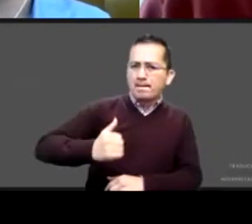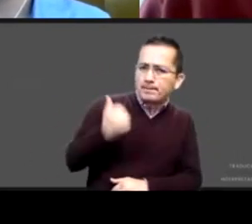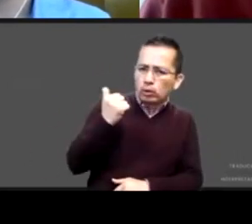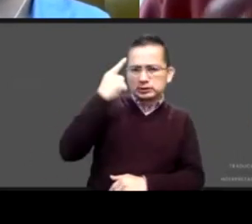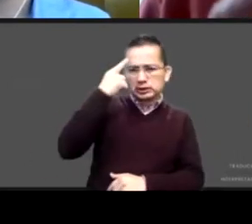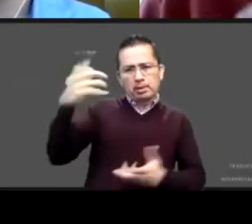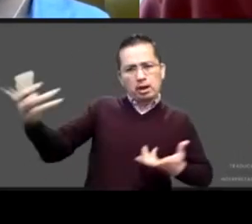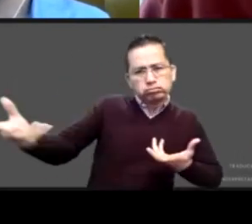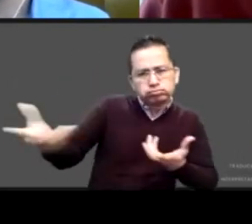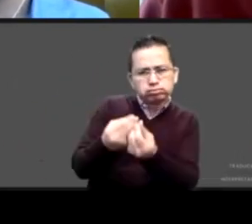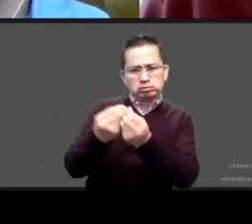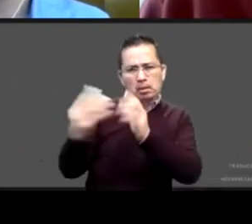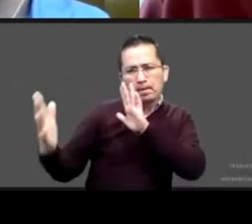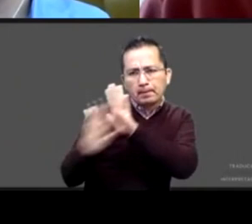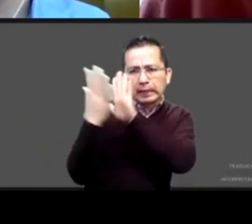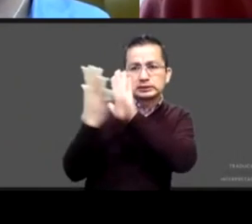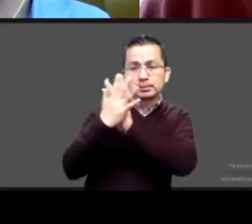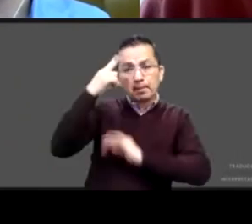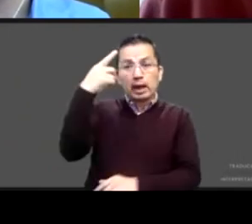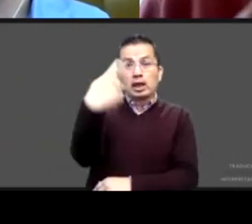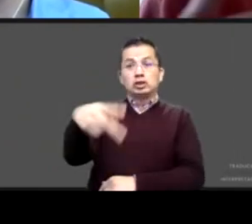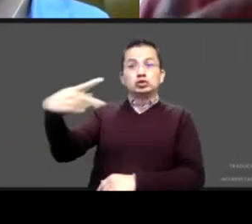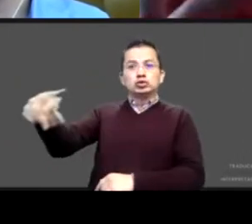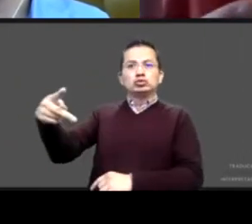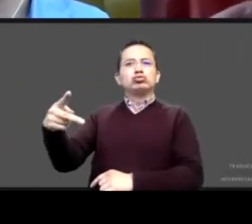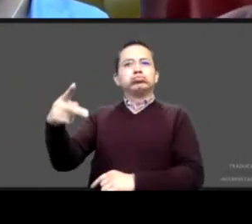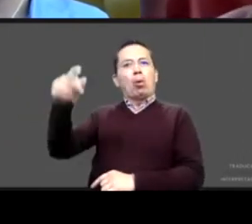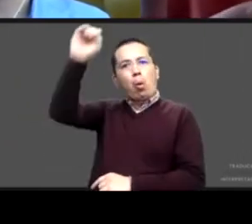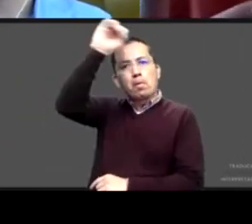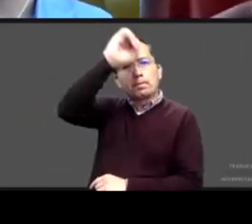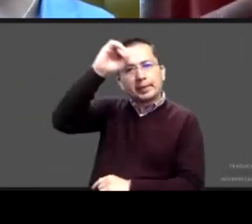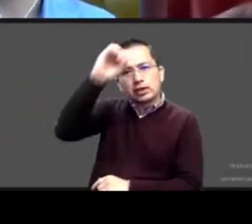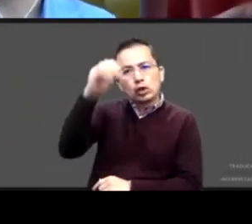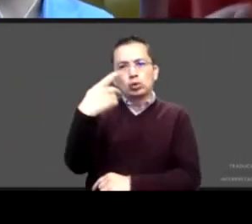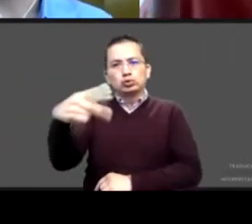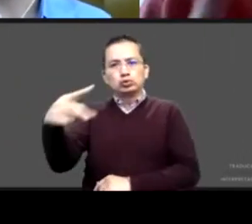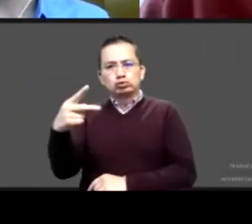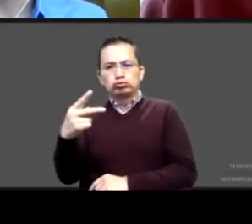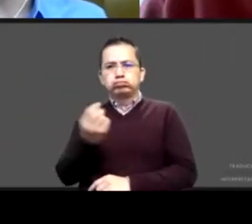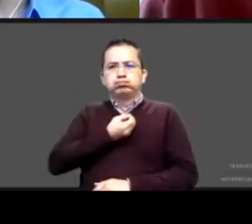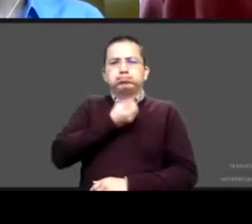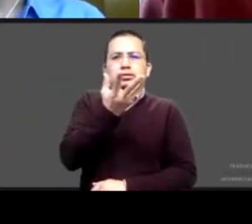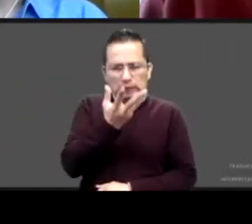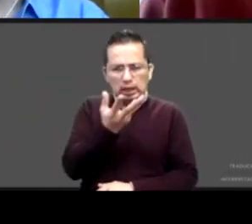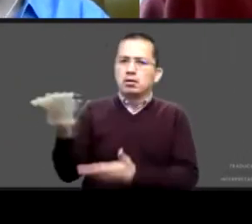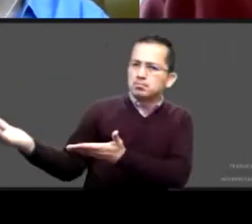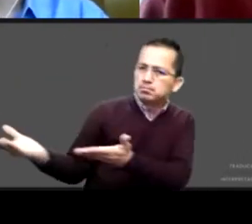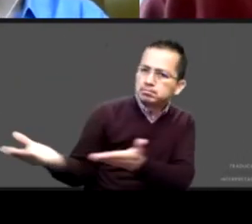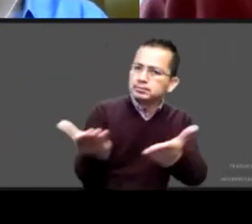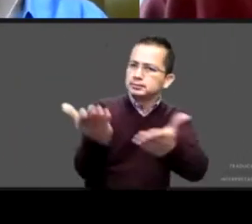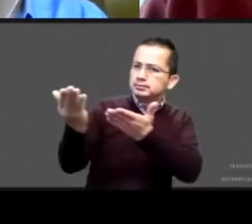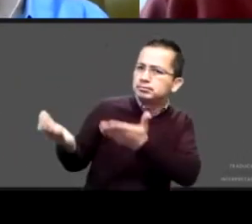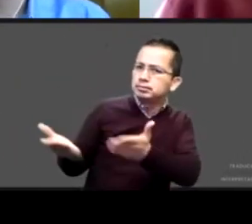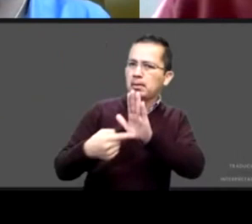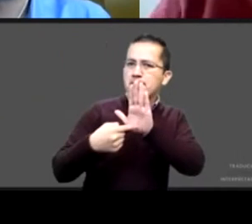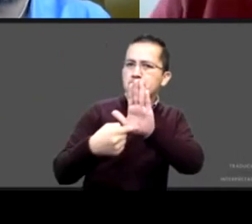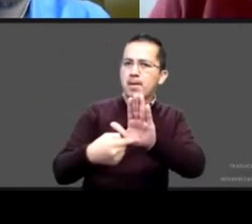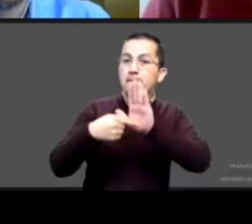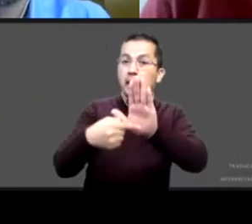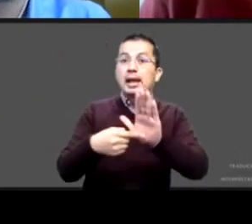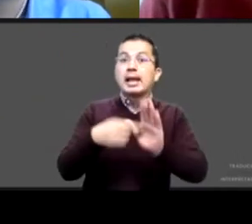adolescentes, porque si hay algo que no podemos dudar es que con ellos construiríamos sociedades mucho más